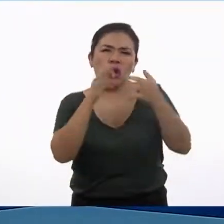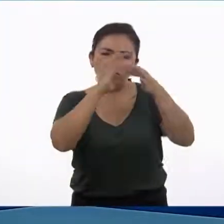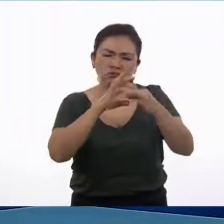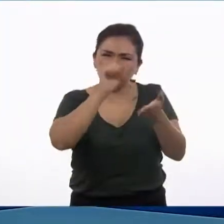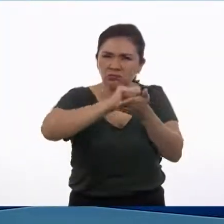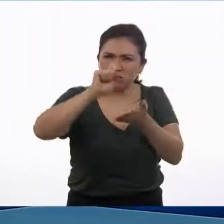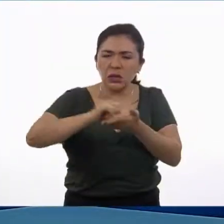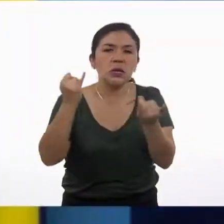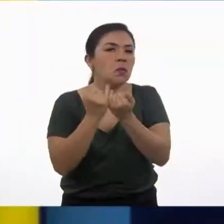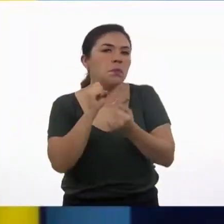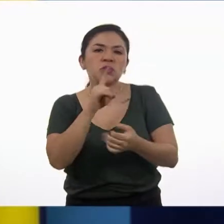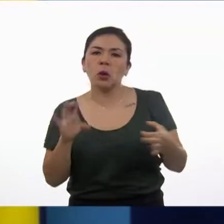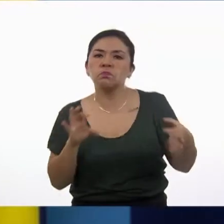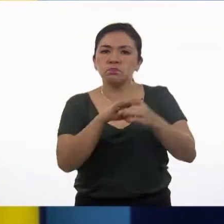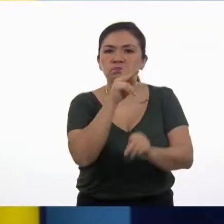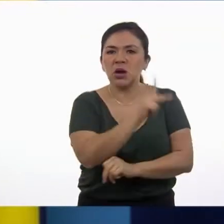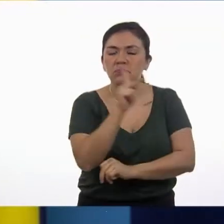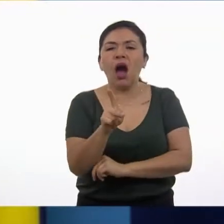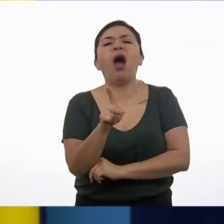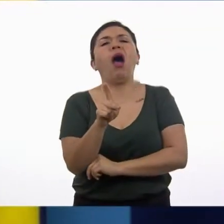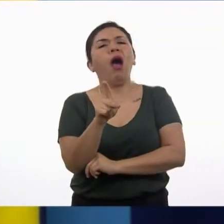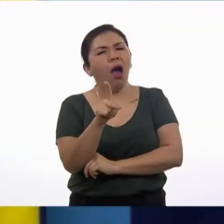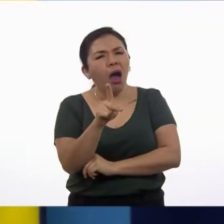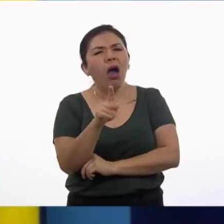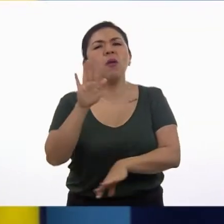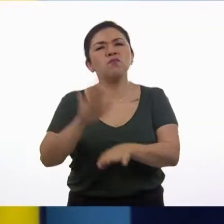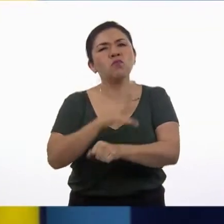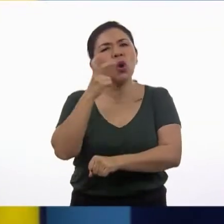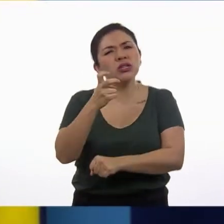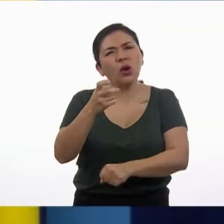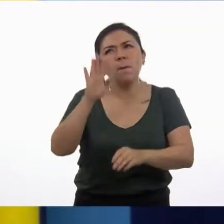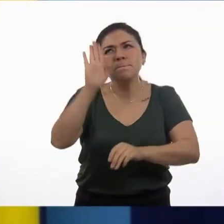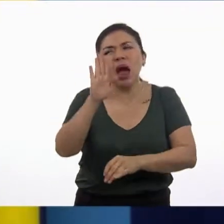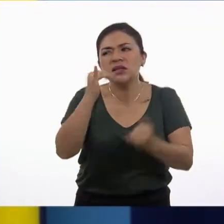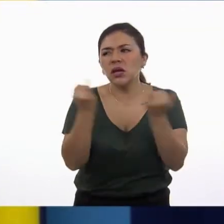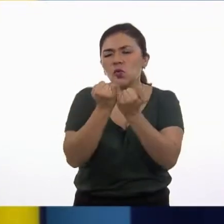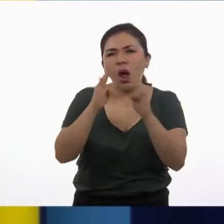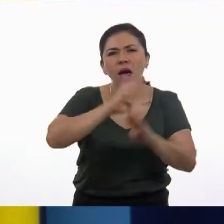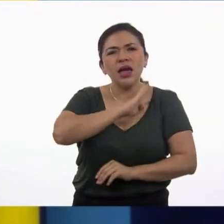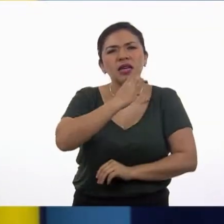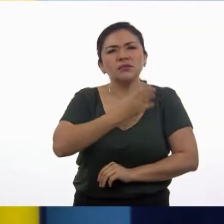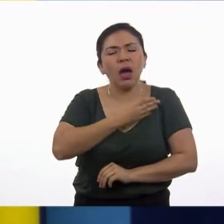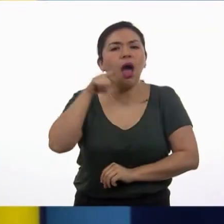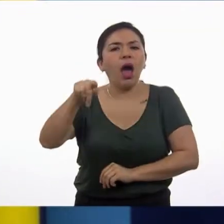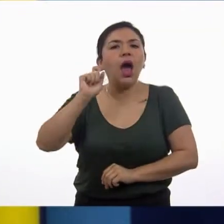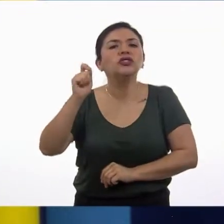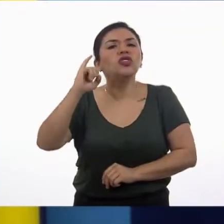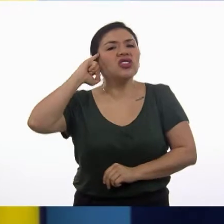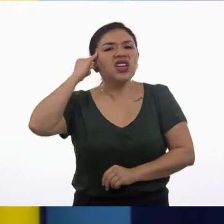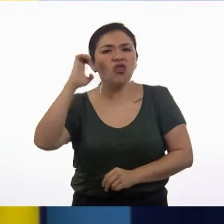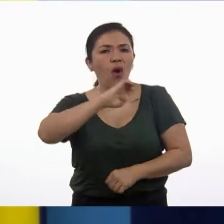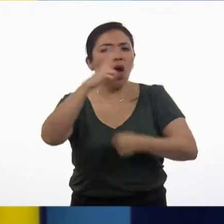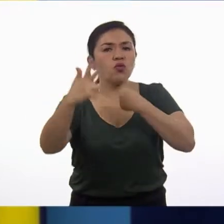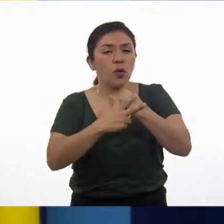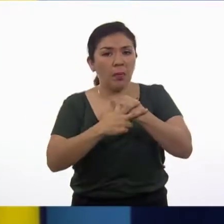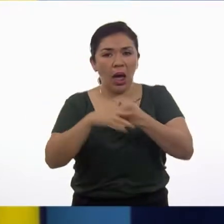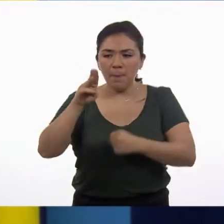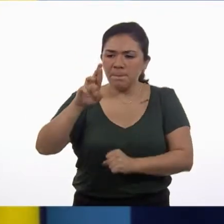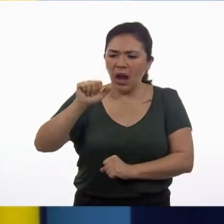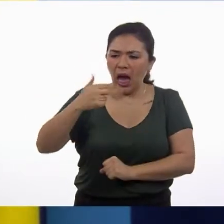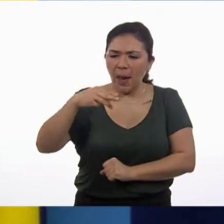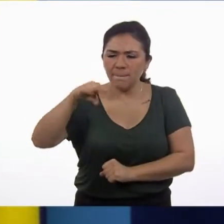Brahmi. Tal vez por eso tenga relación con el español, pues son una civilización indoeuropea y si el Brahmi es